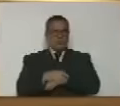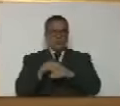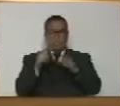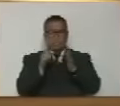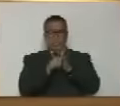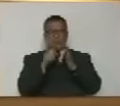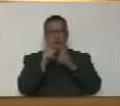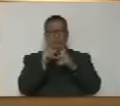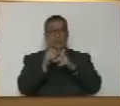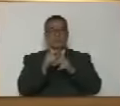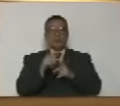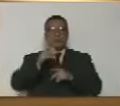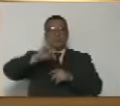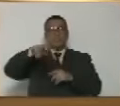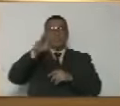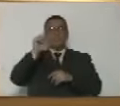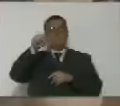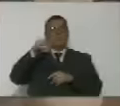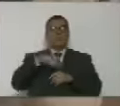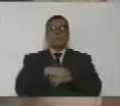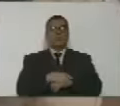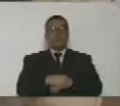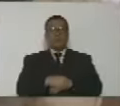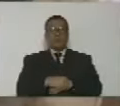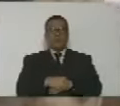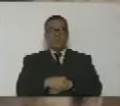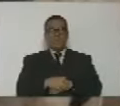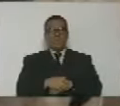derecho de palabra al diputado Juan Romero.